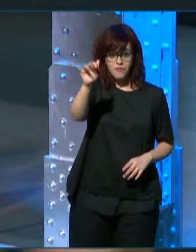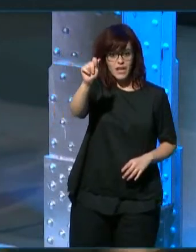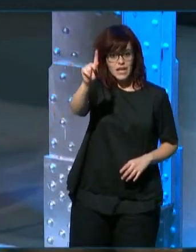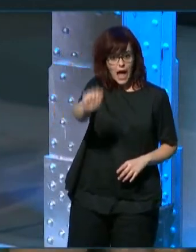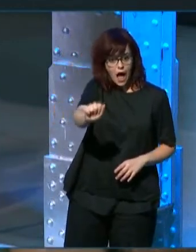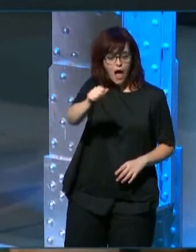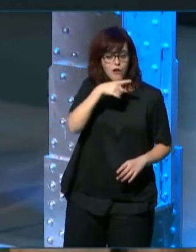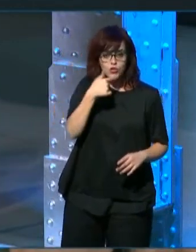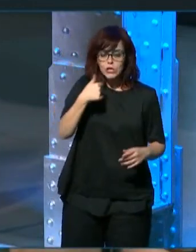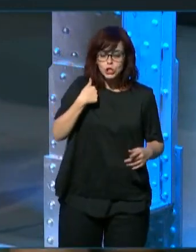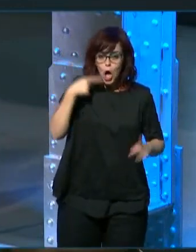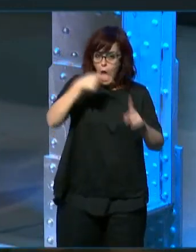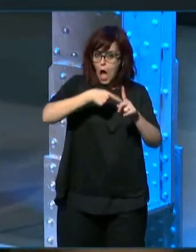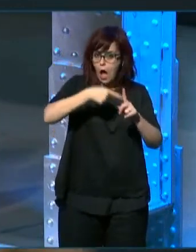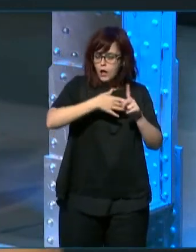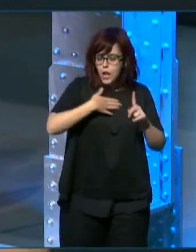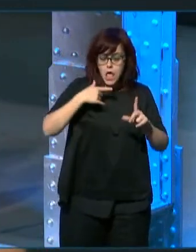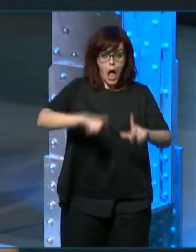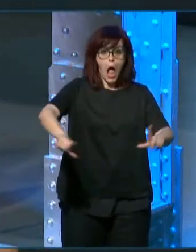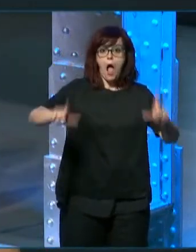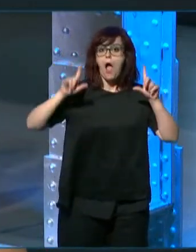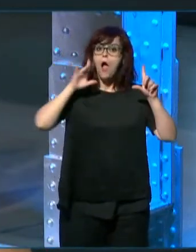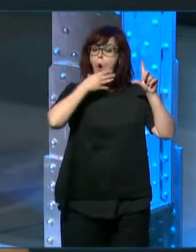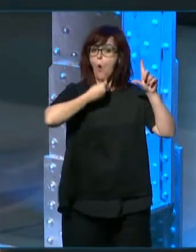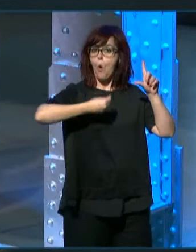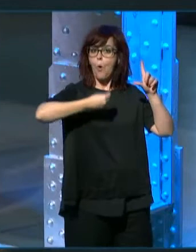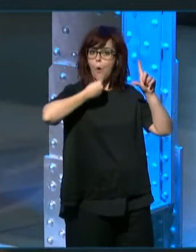más allá de lo que has dicho tú, más allá de lo que puedas llegar a decir,